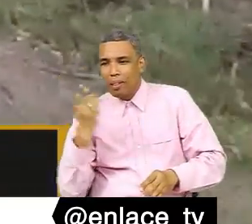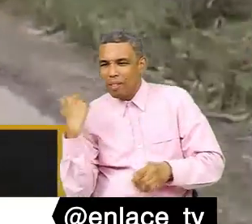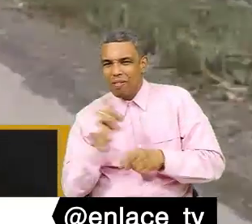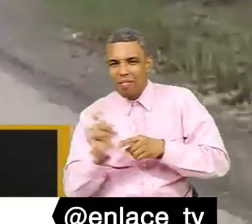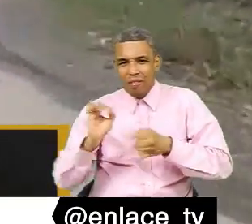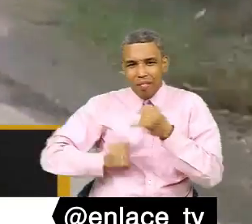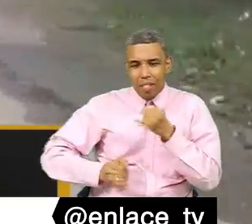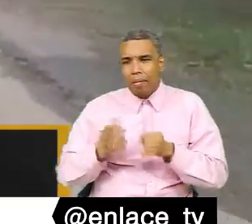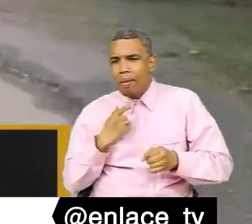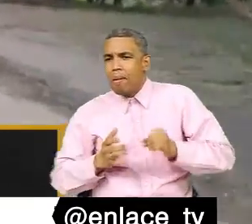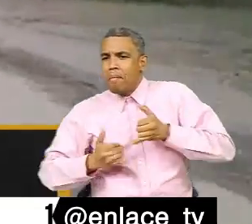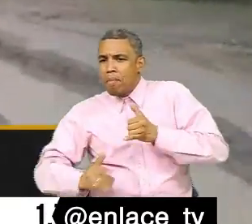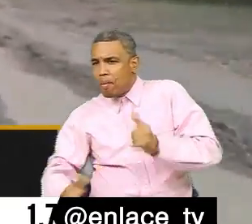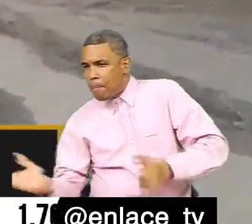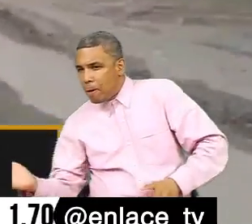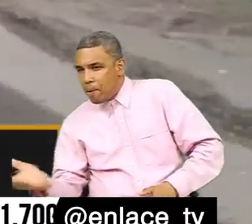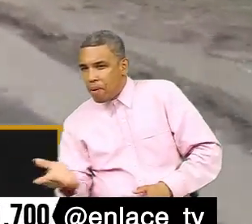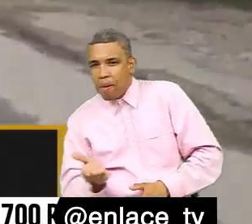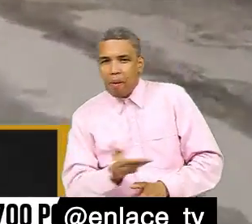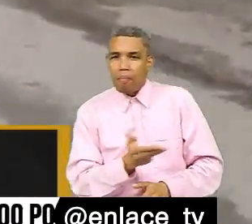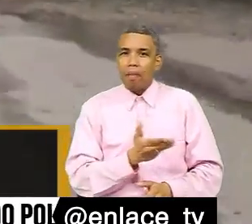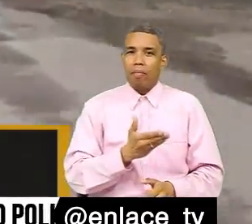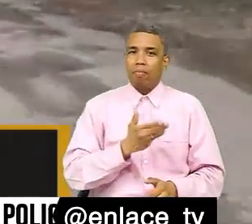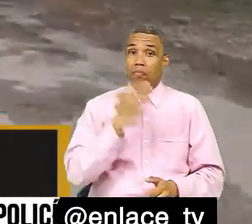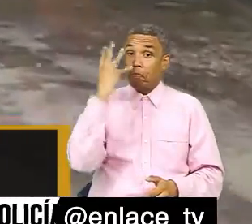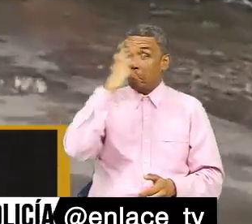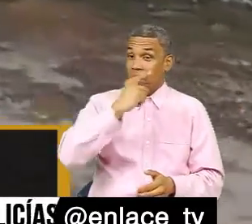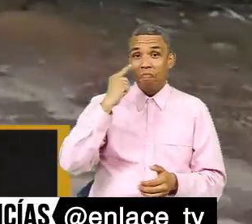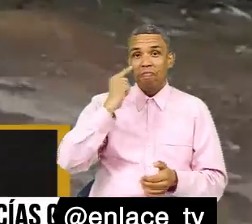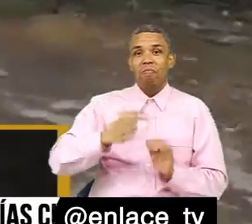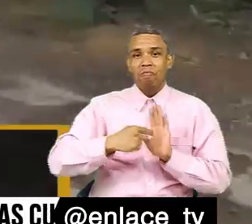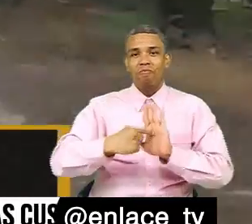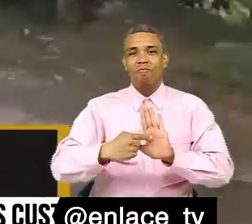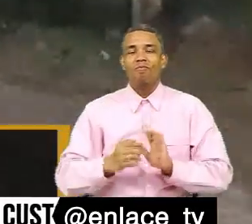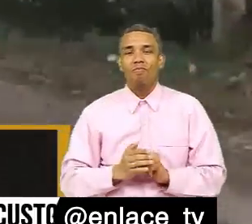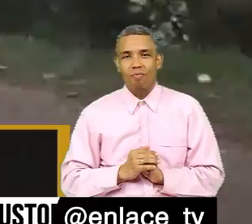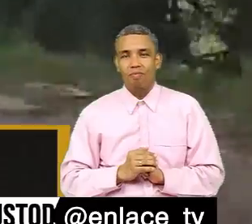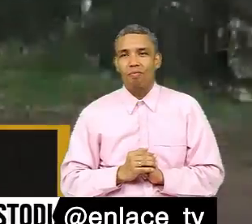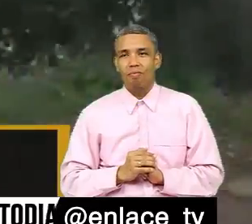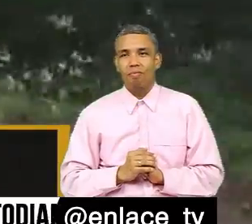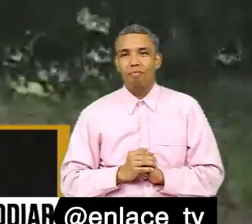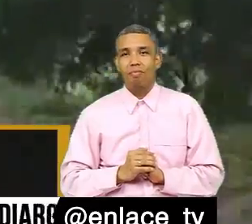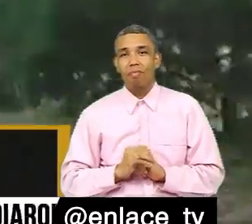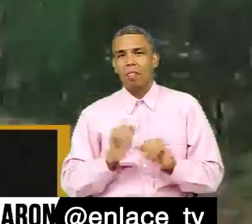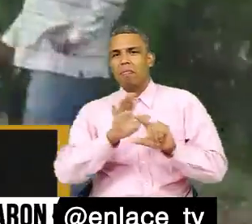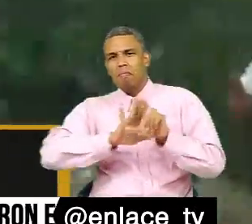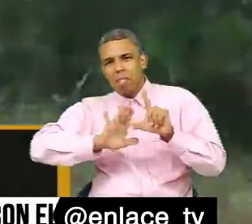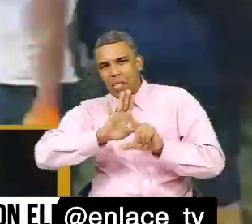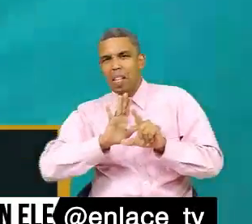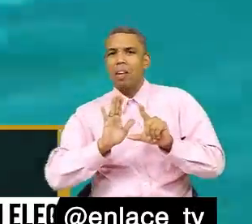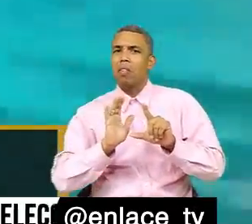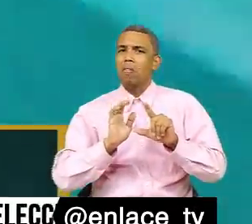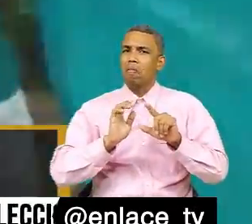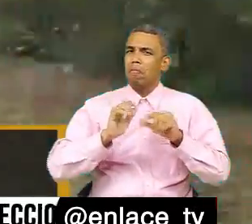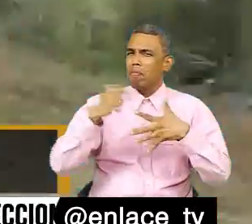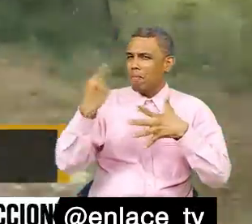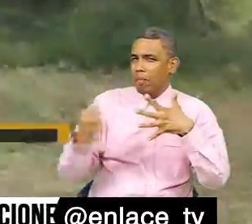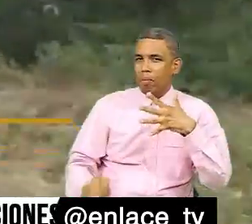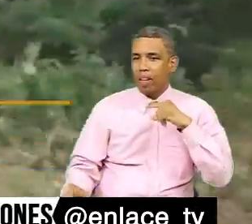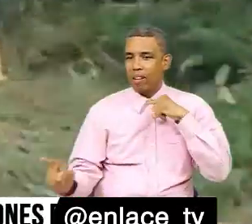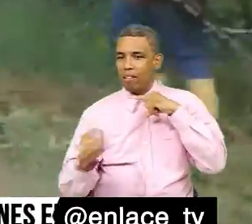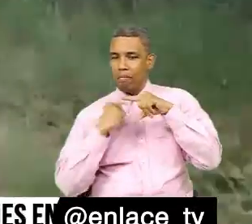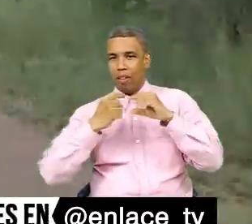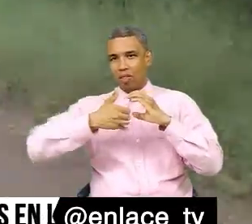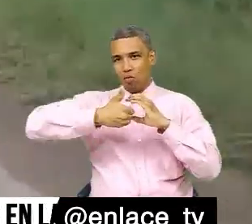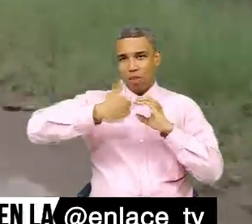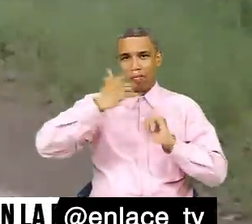de la vía principal de esta zona rural del municipio. Reporteros ciudadanos que nos hacen llegar quejas, denuncias y problemáticas a través del